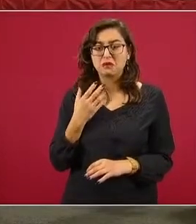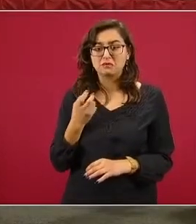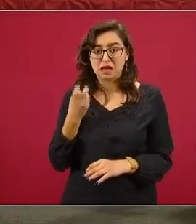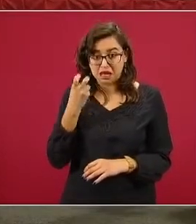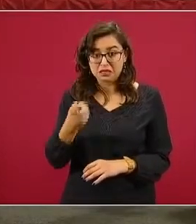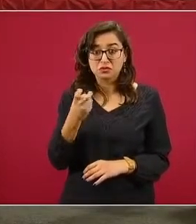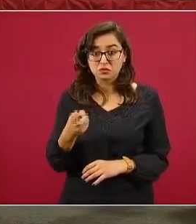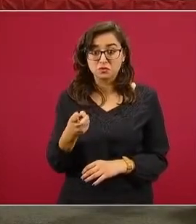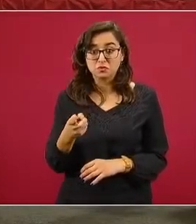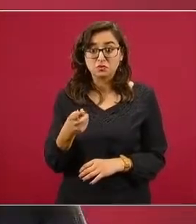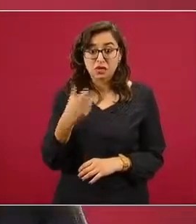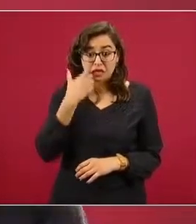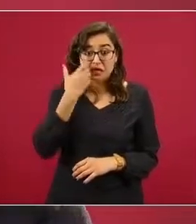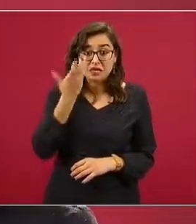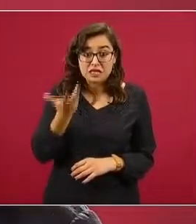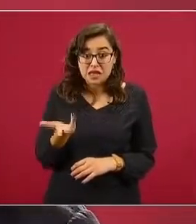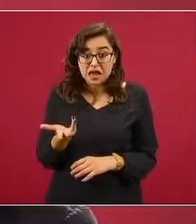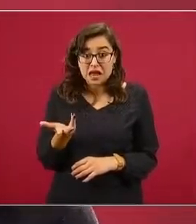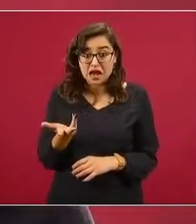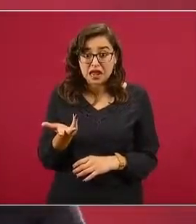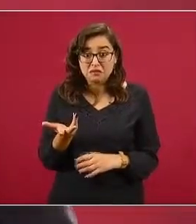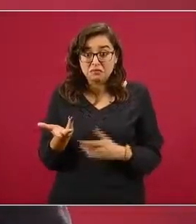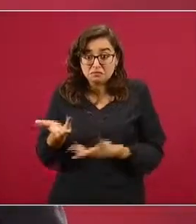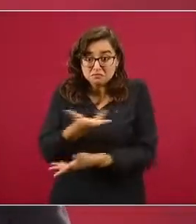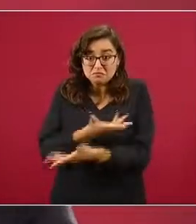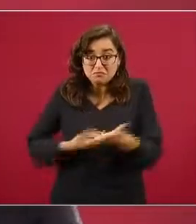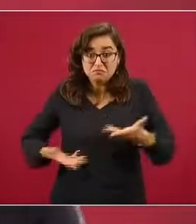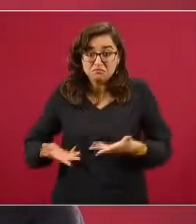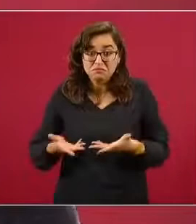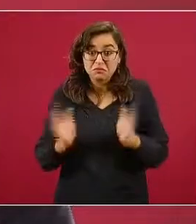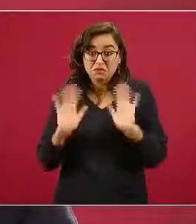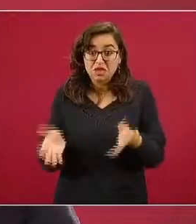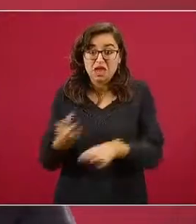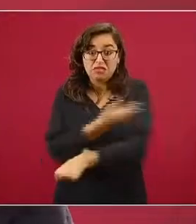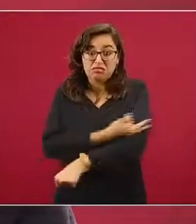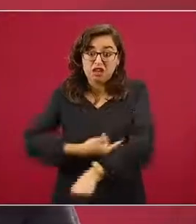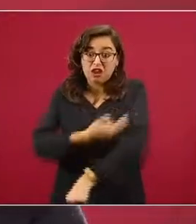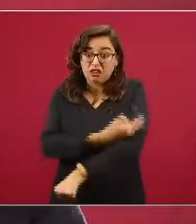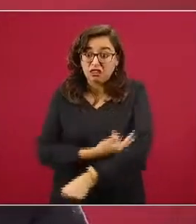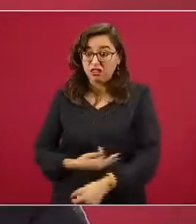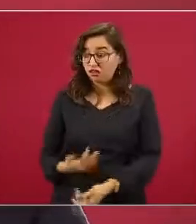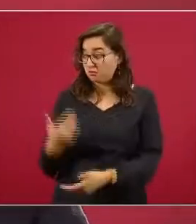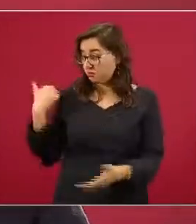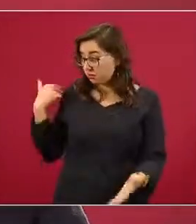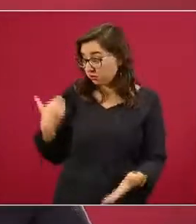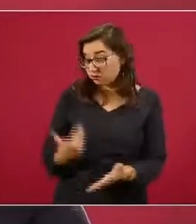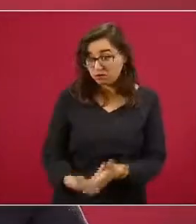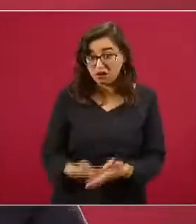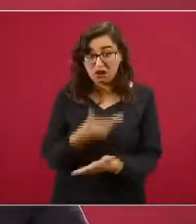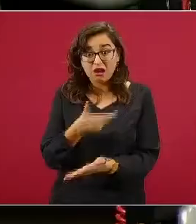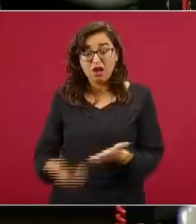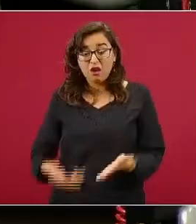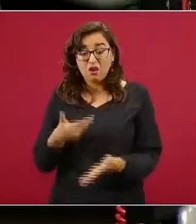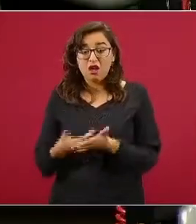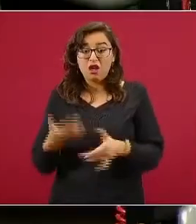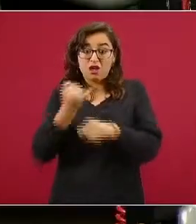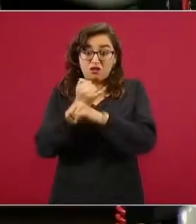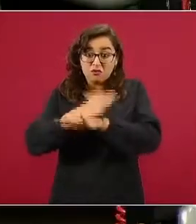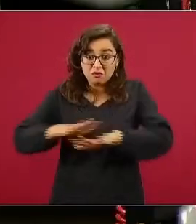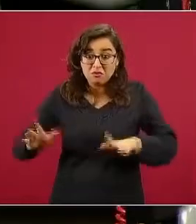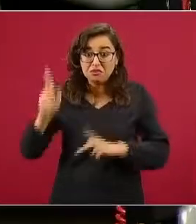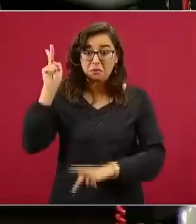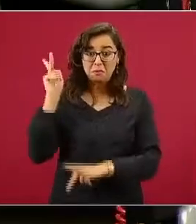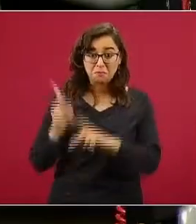gente que quiere contribuir. Lástima que sea tardío, lástima que se base en información incompleta